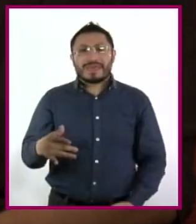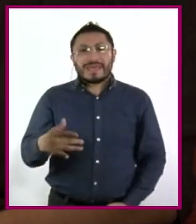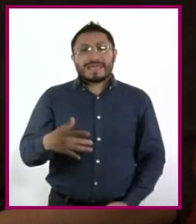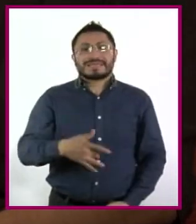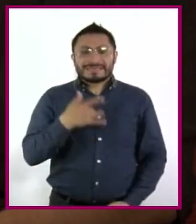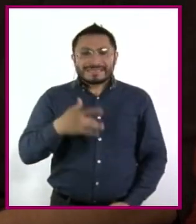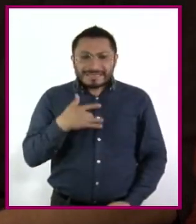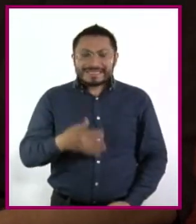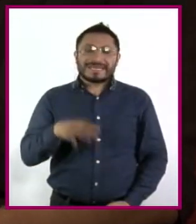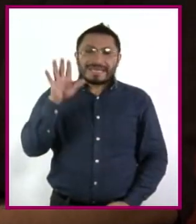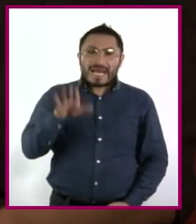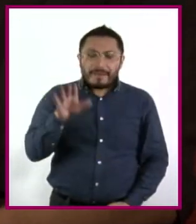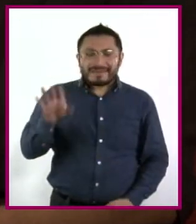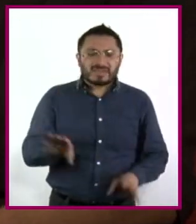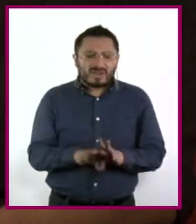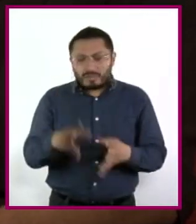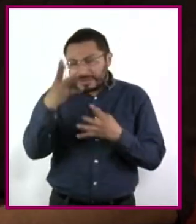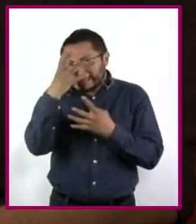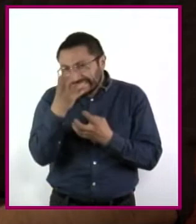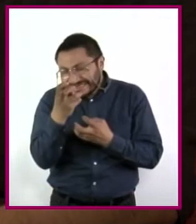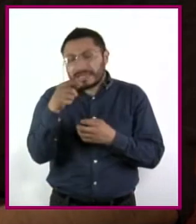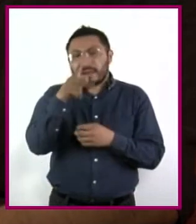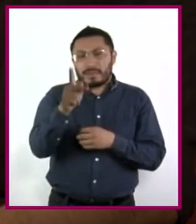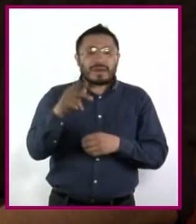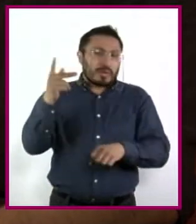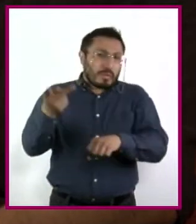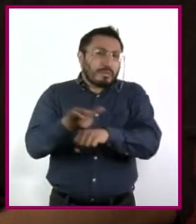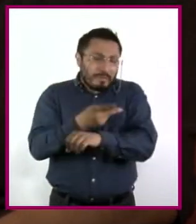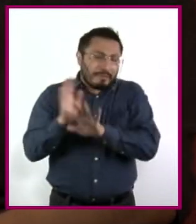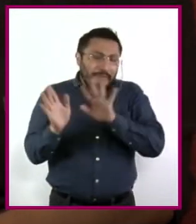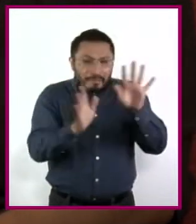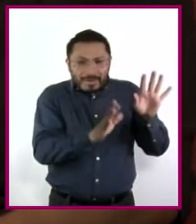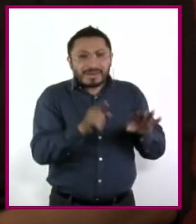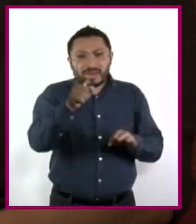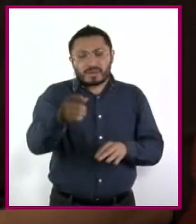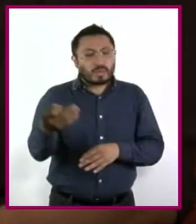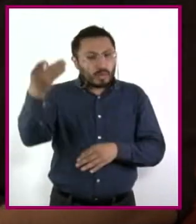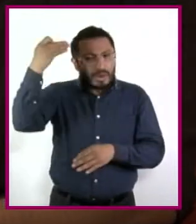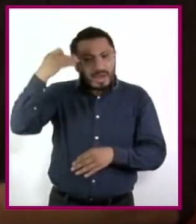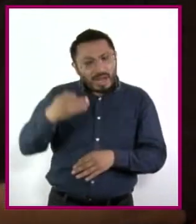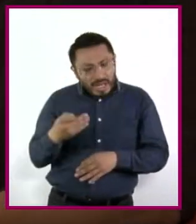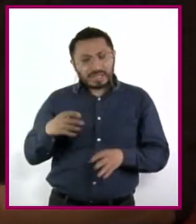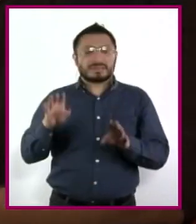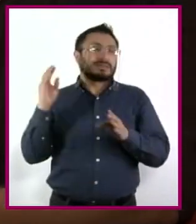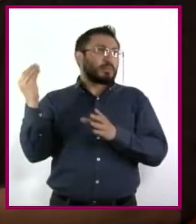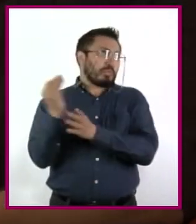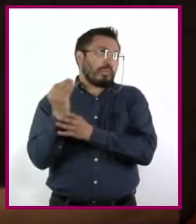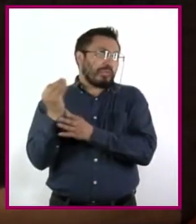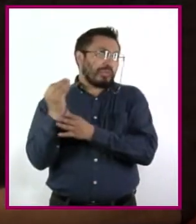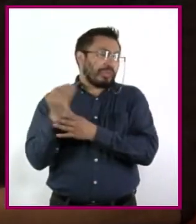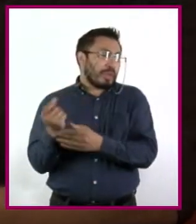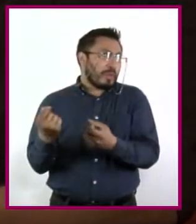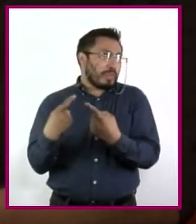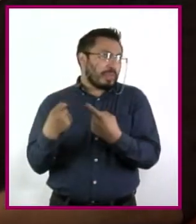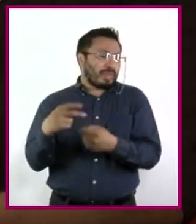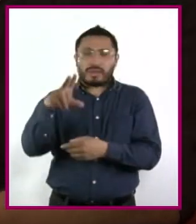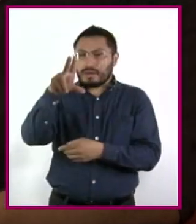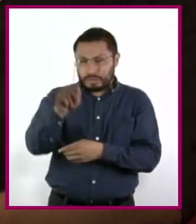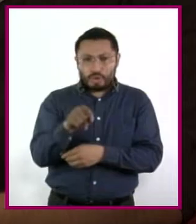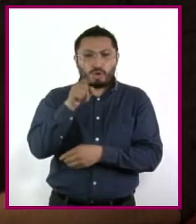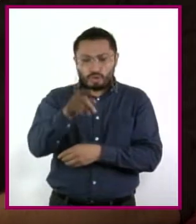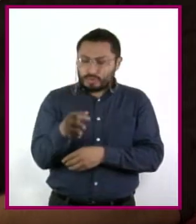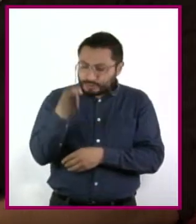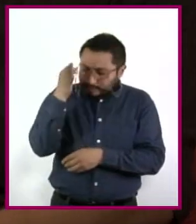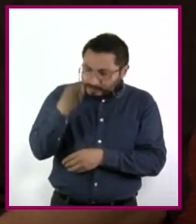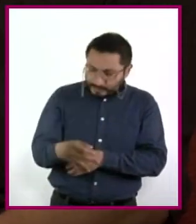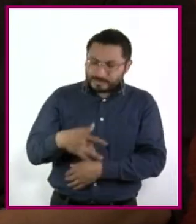siempre terminan pasando. Si las aceptas y no te haces el loco queriéndolas ignorar, te aseguro que estás dando un paso para que puedas